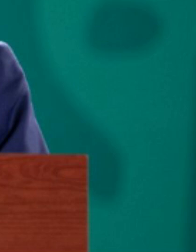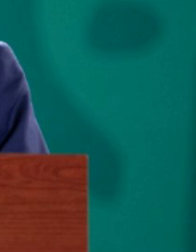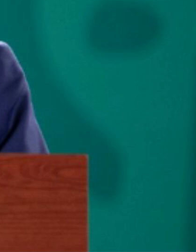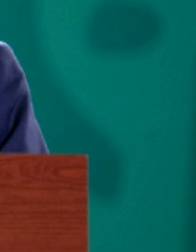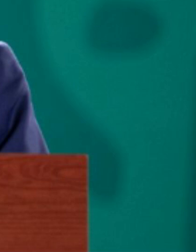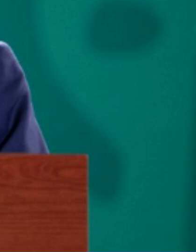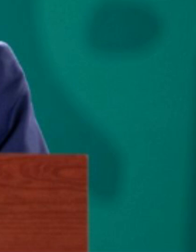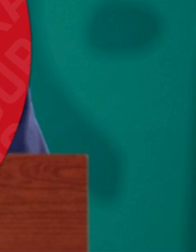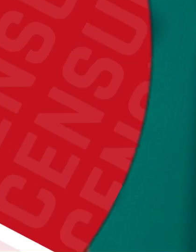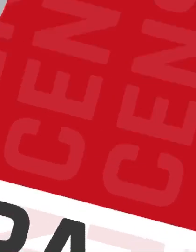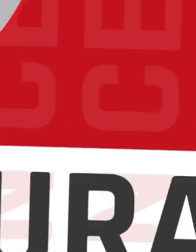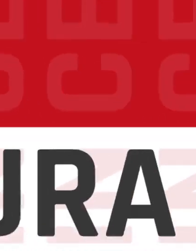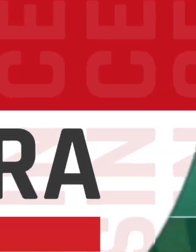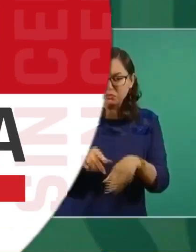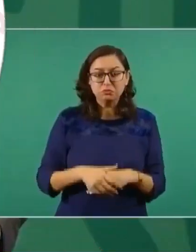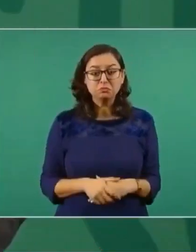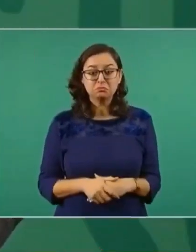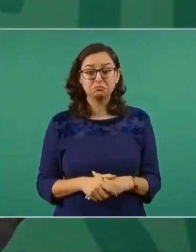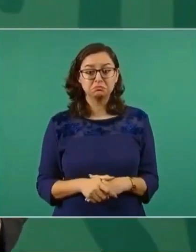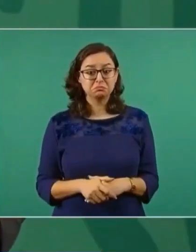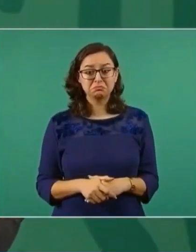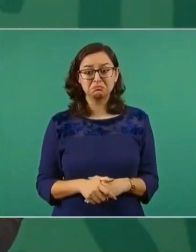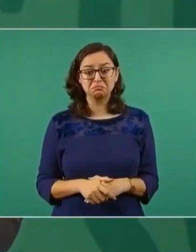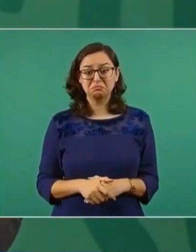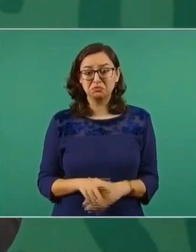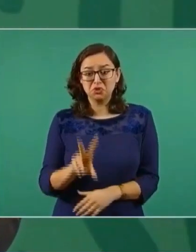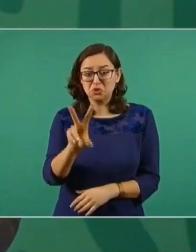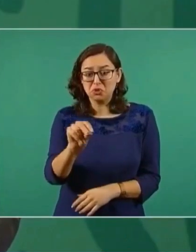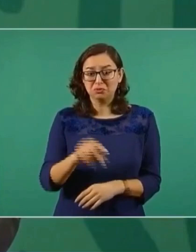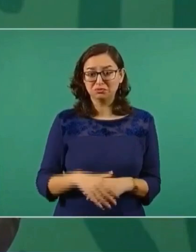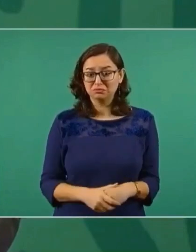No, ni siquiera con mis hermanos.